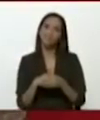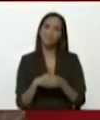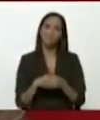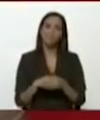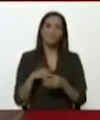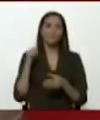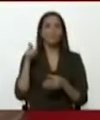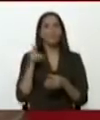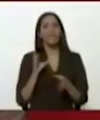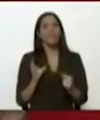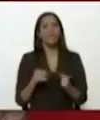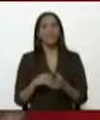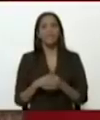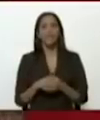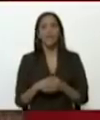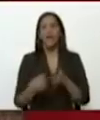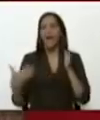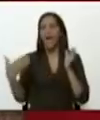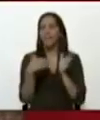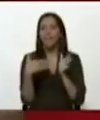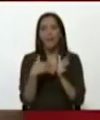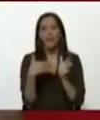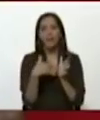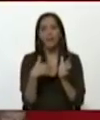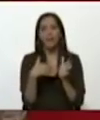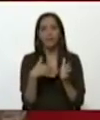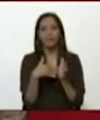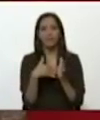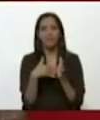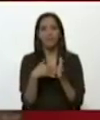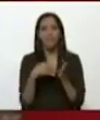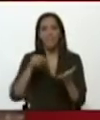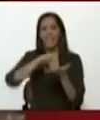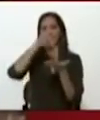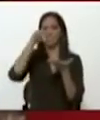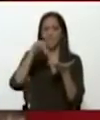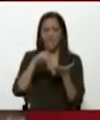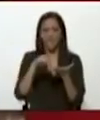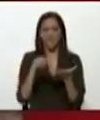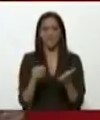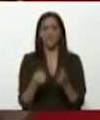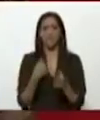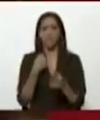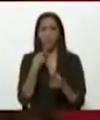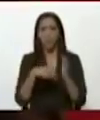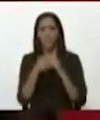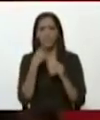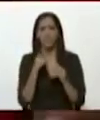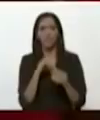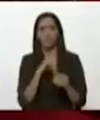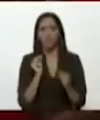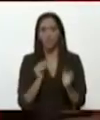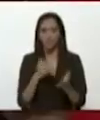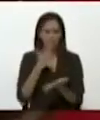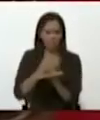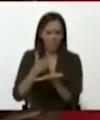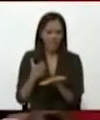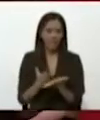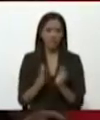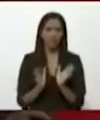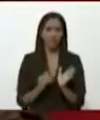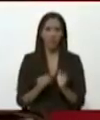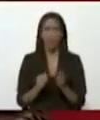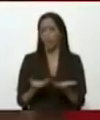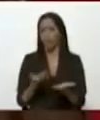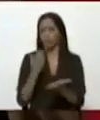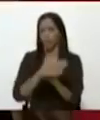él ataca las nacionalidades. Y yo voy a decirlo, y no es que estoy picando torta, o te voy a picar